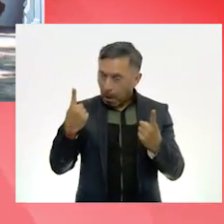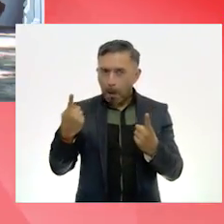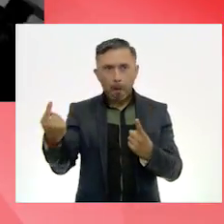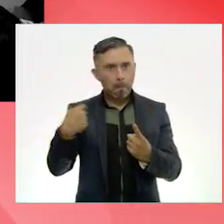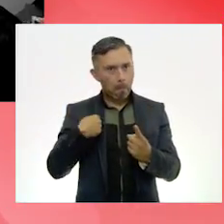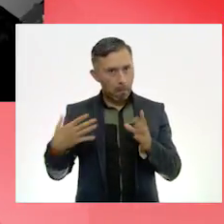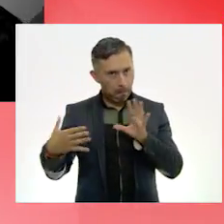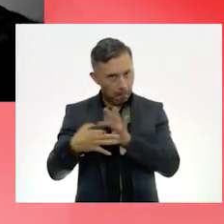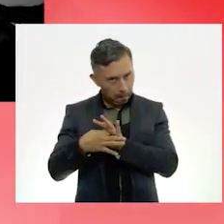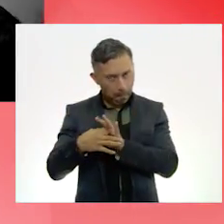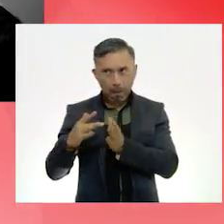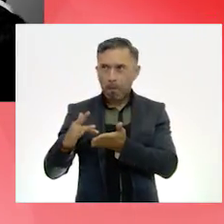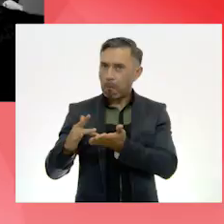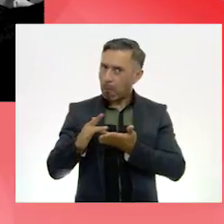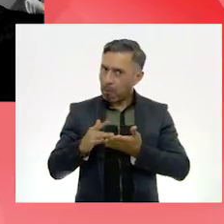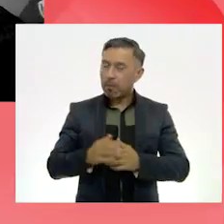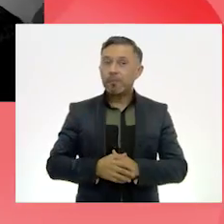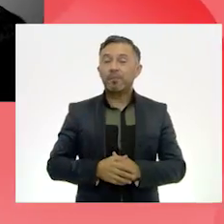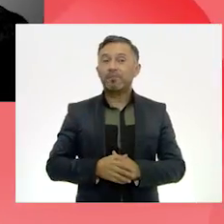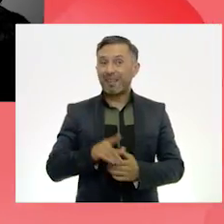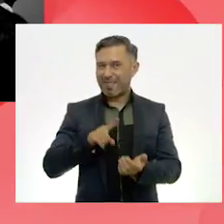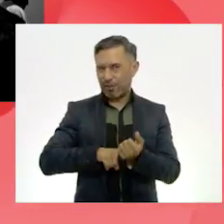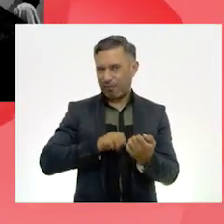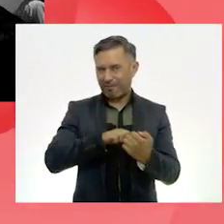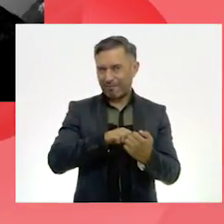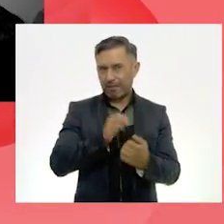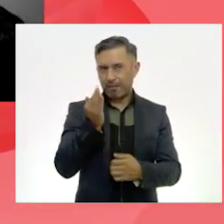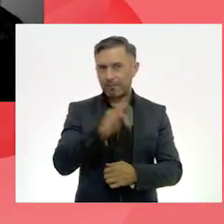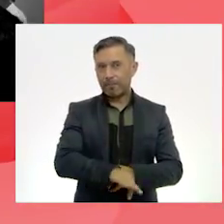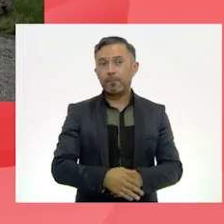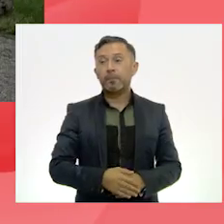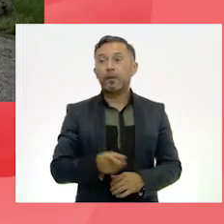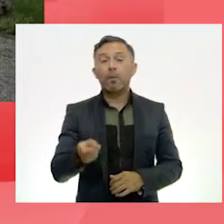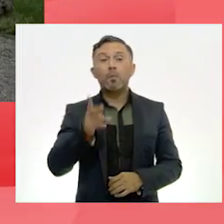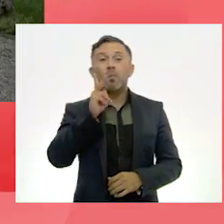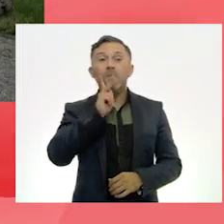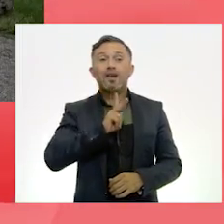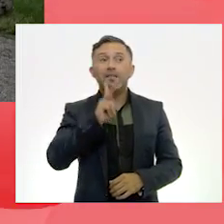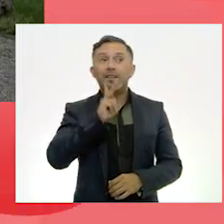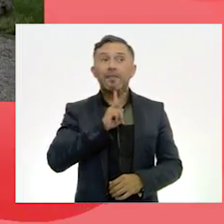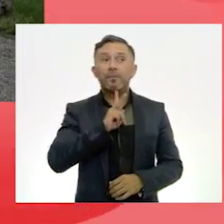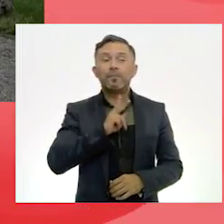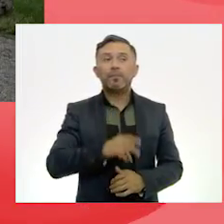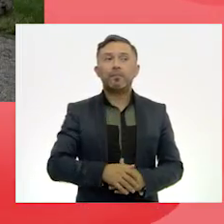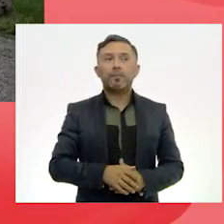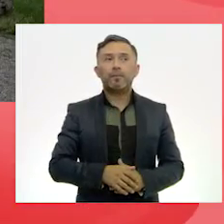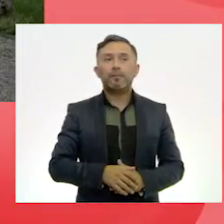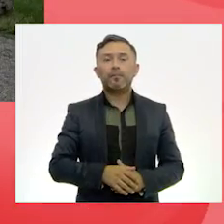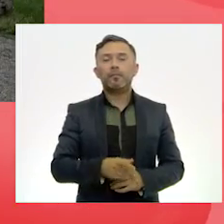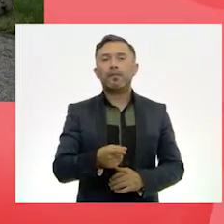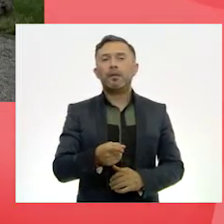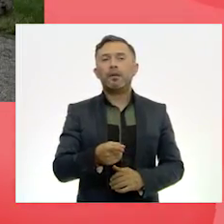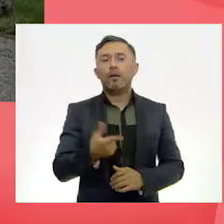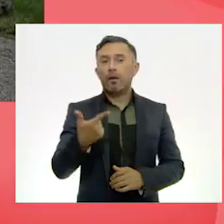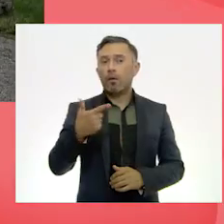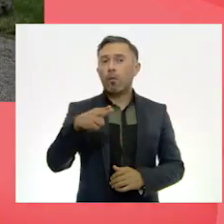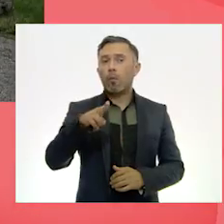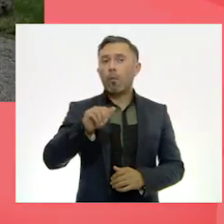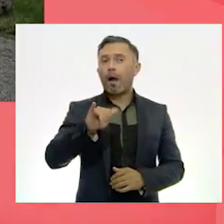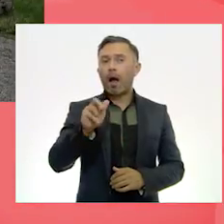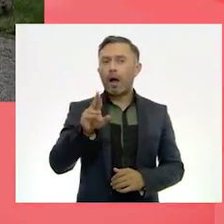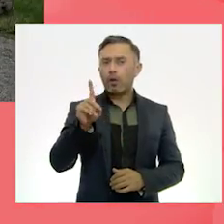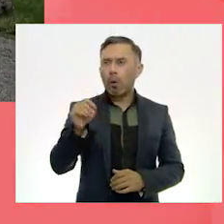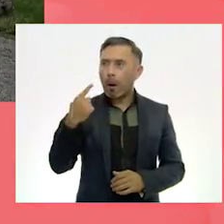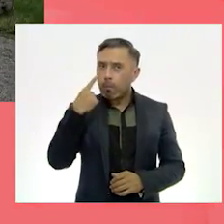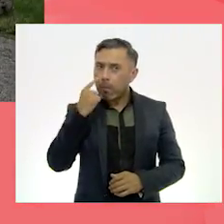conmigo, ¿no? Esa prueba que les puso Zapata, aparentemente la pasó Guajardo